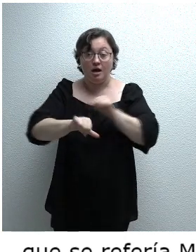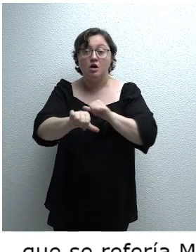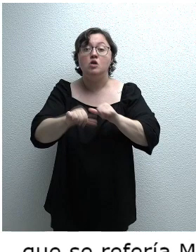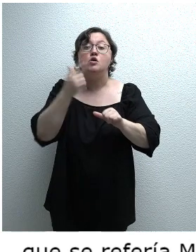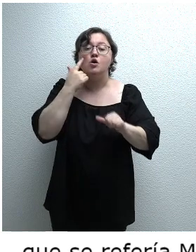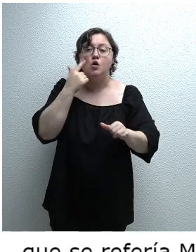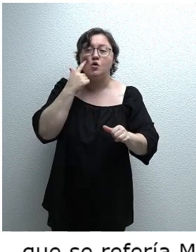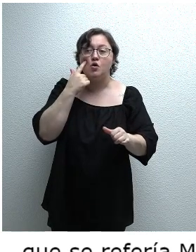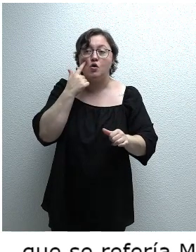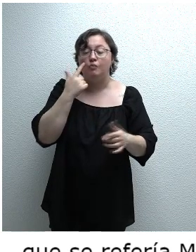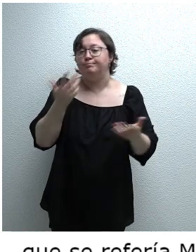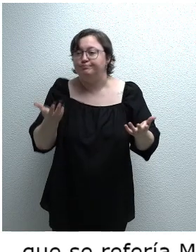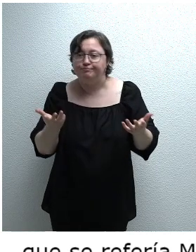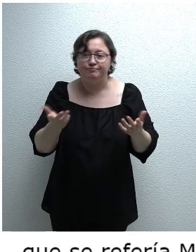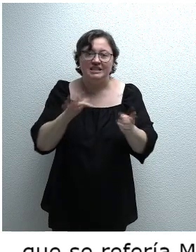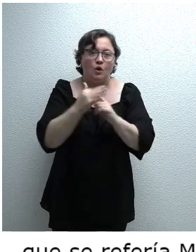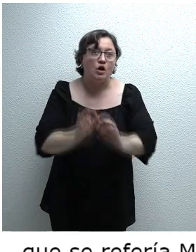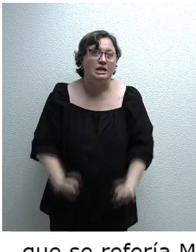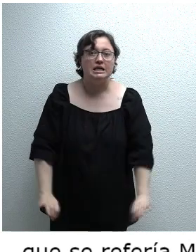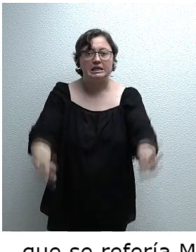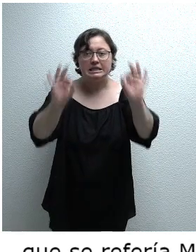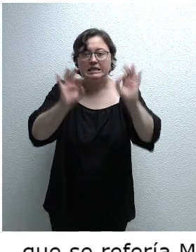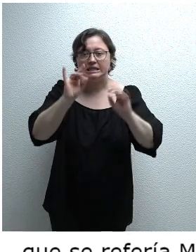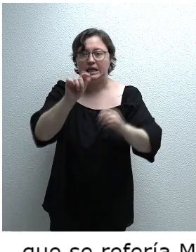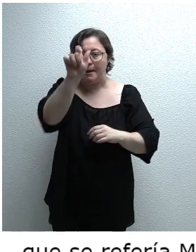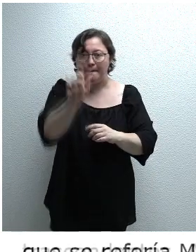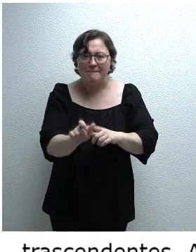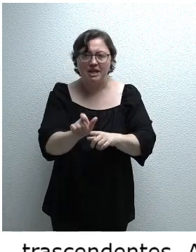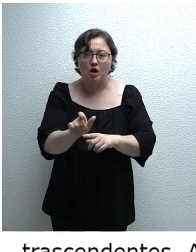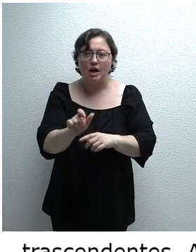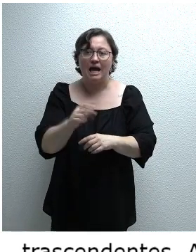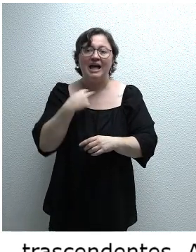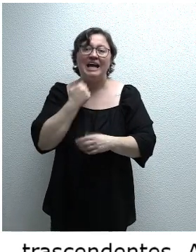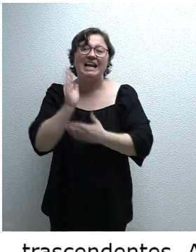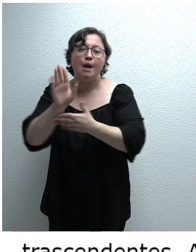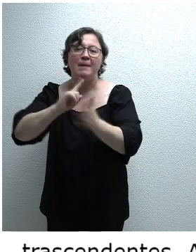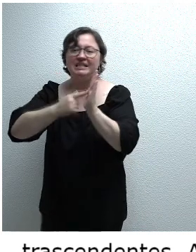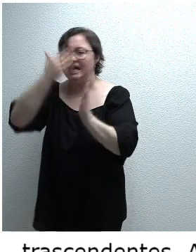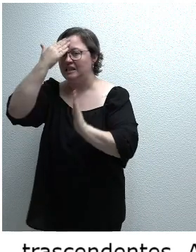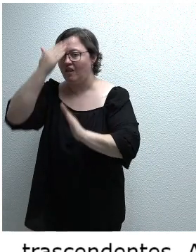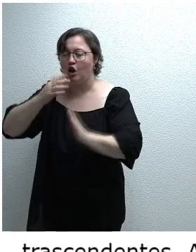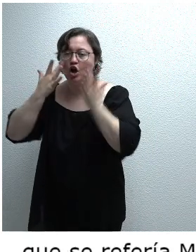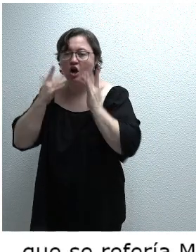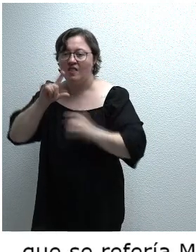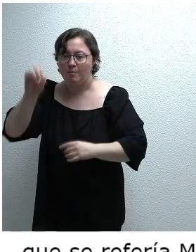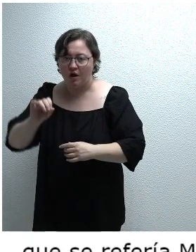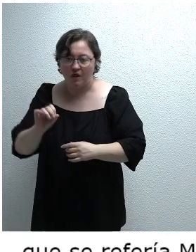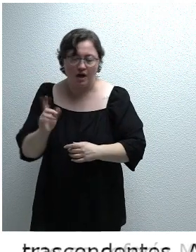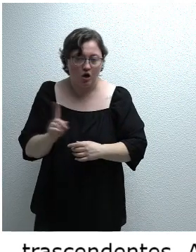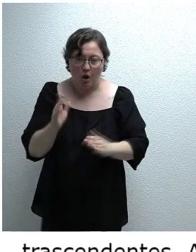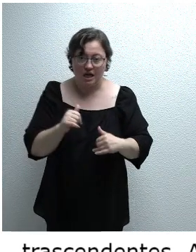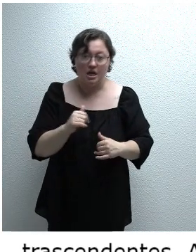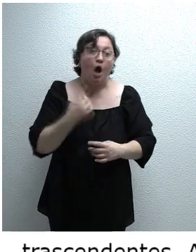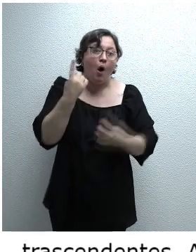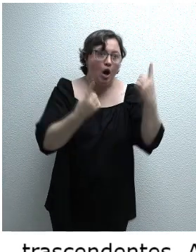vamos a encontrar, sino en casos excepcionales, con una persona que represente a otra, salvo aquella persona que